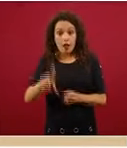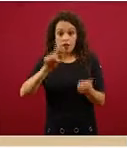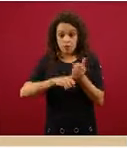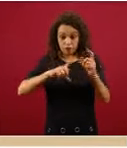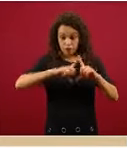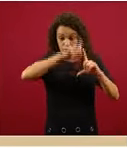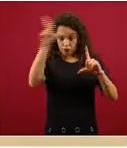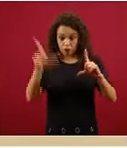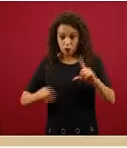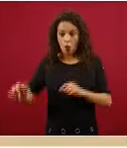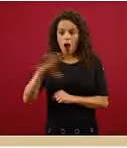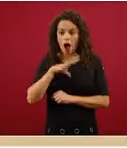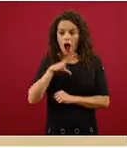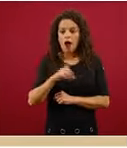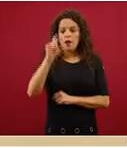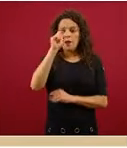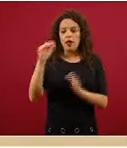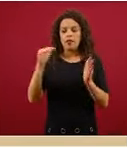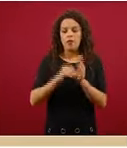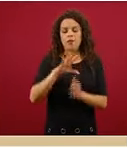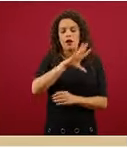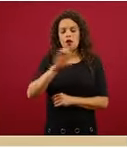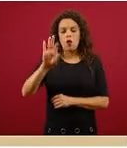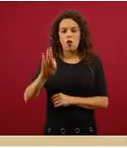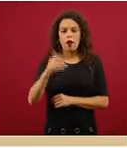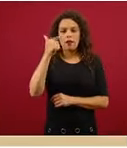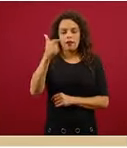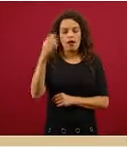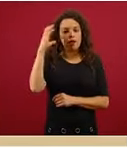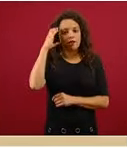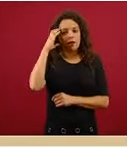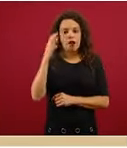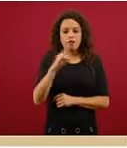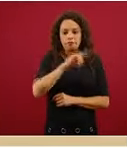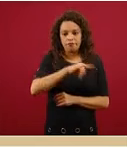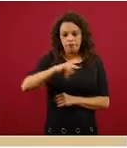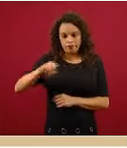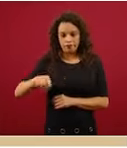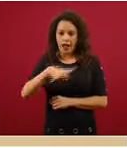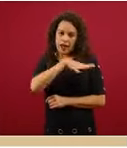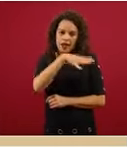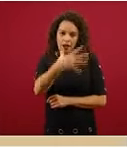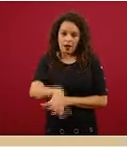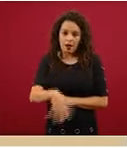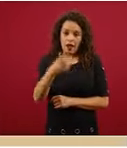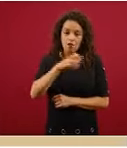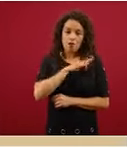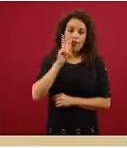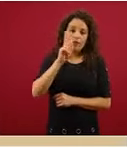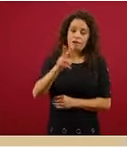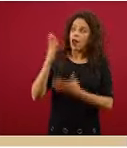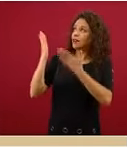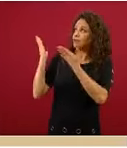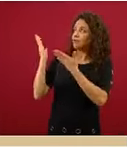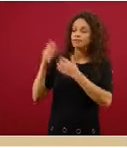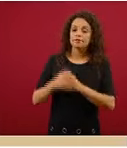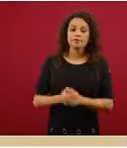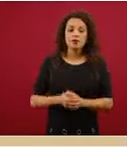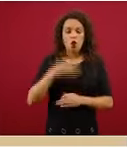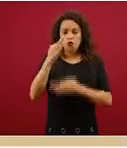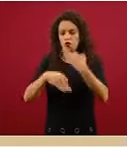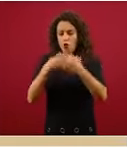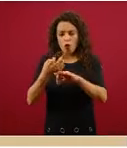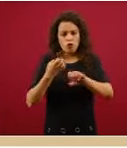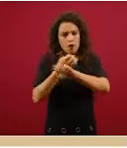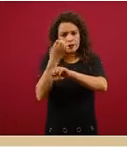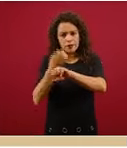Tenemos disponibles 20.547 camas con estas características y prácticamente todas las entidades federativas tienen